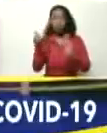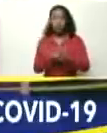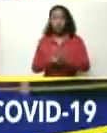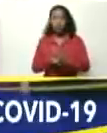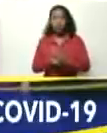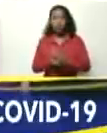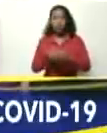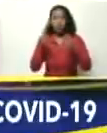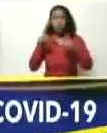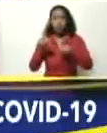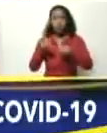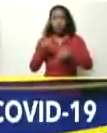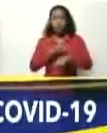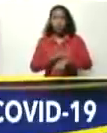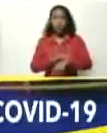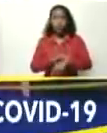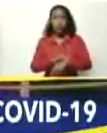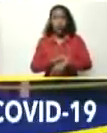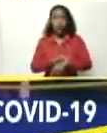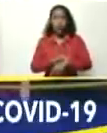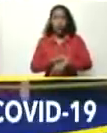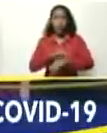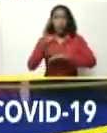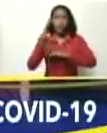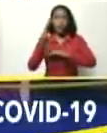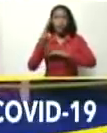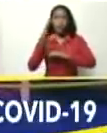caso, doctora Gabriela,